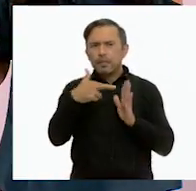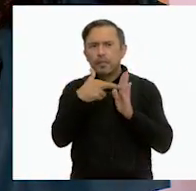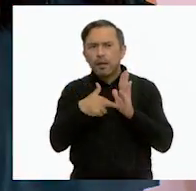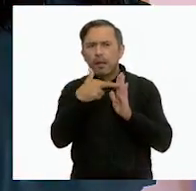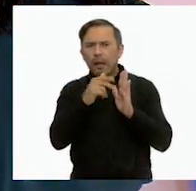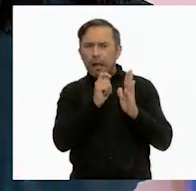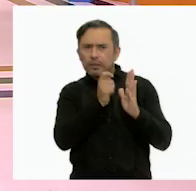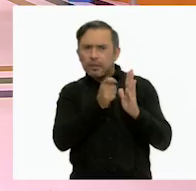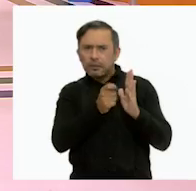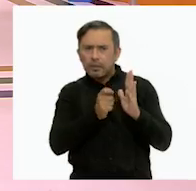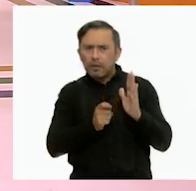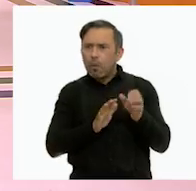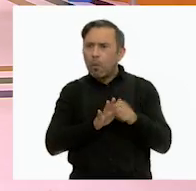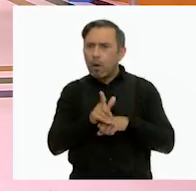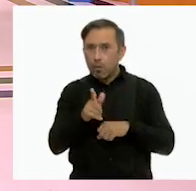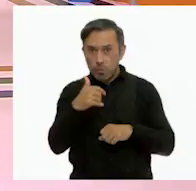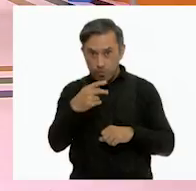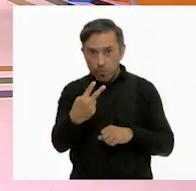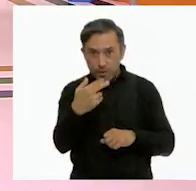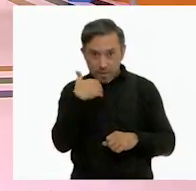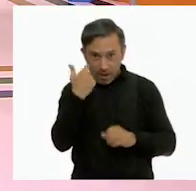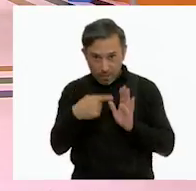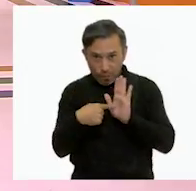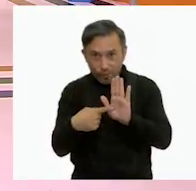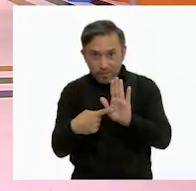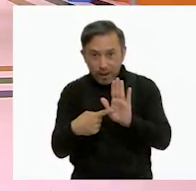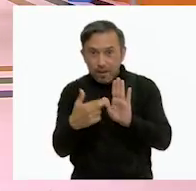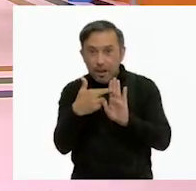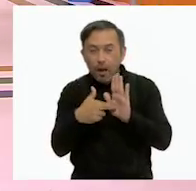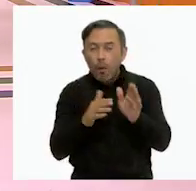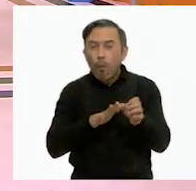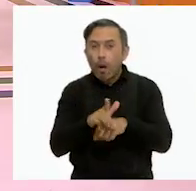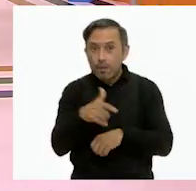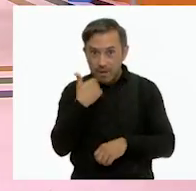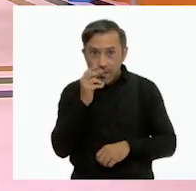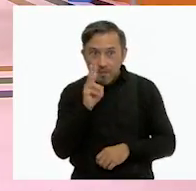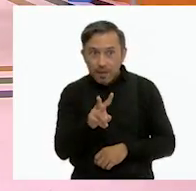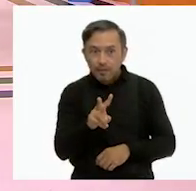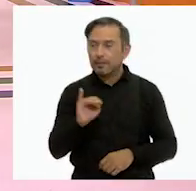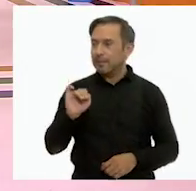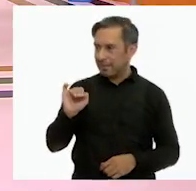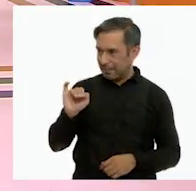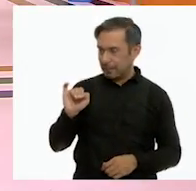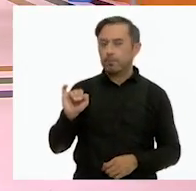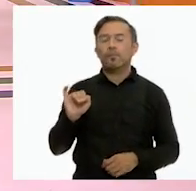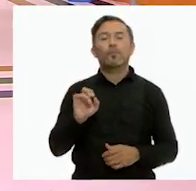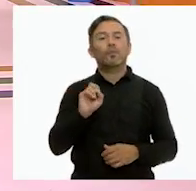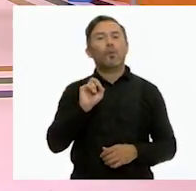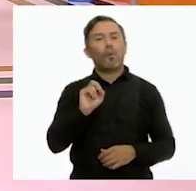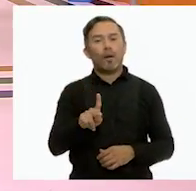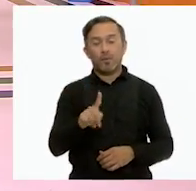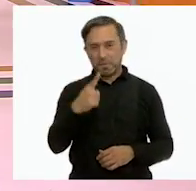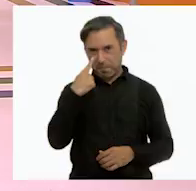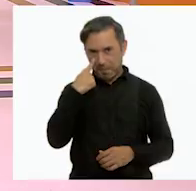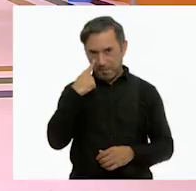saber ustedes cuáles son algunas de ellas? Sí. Perfecto, entonces vamos a lo